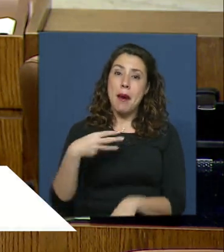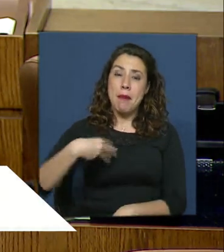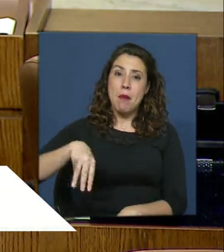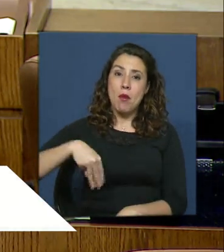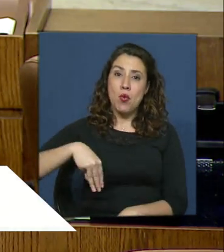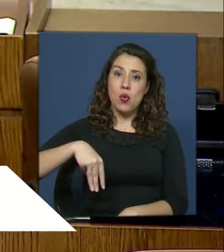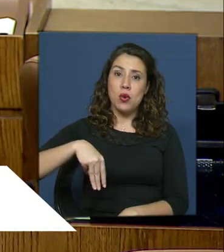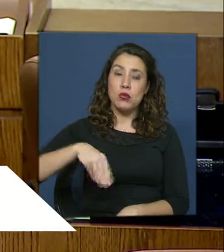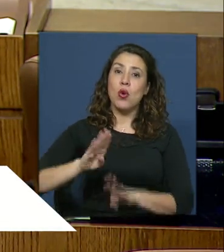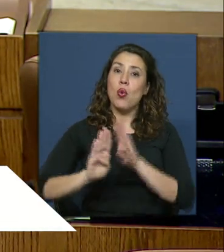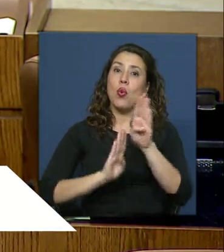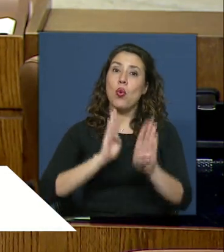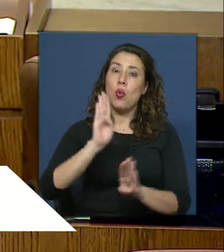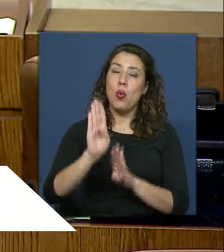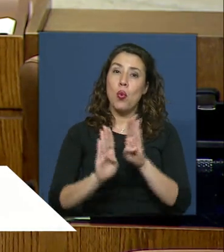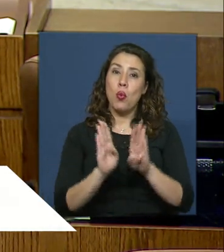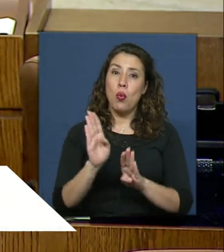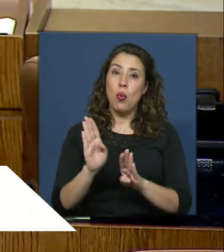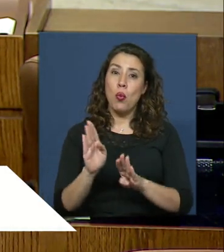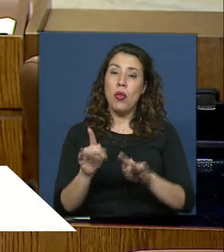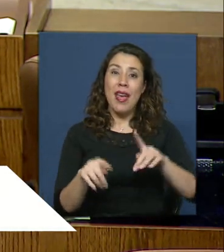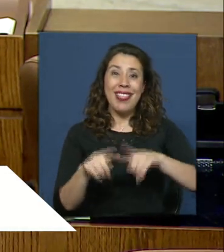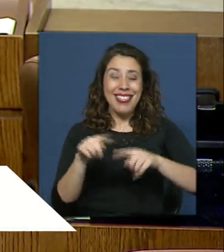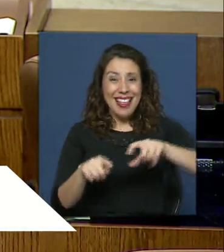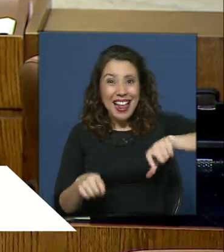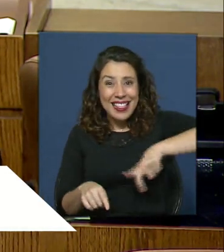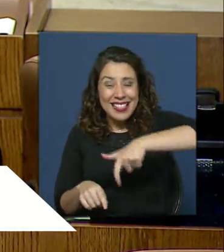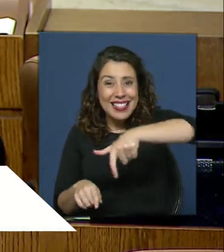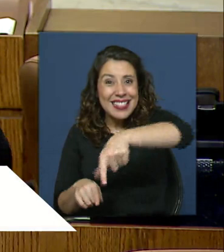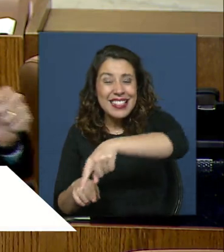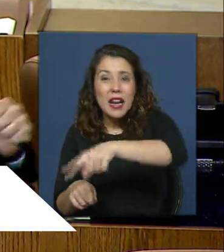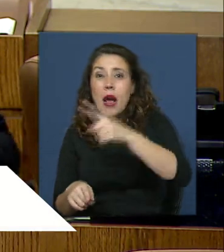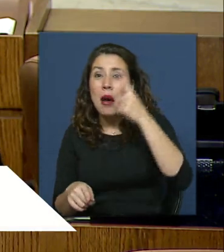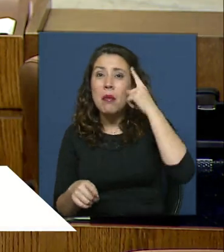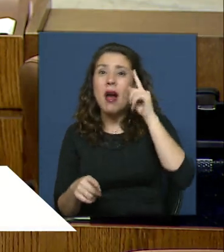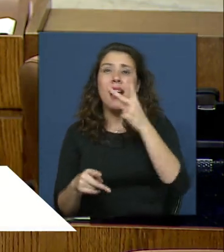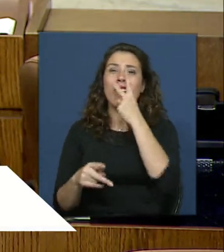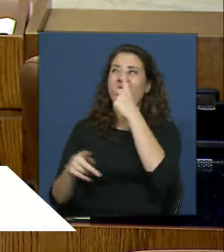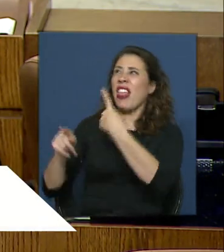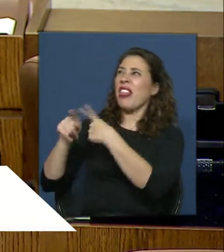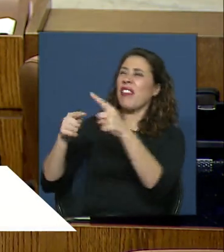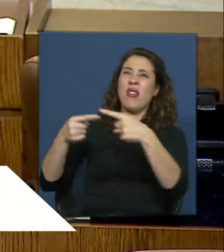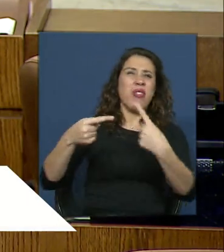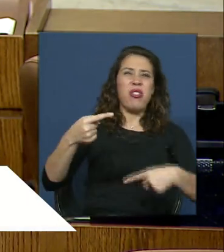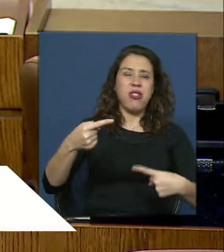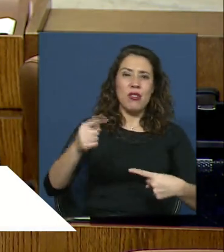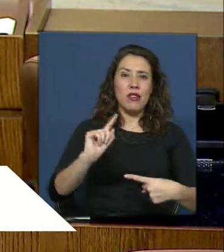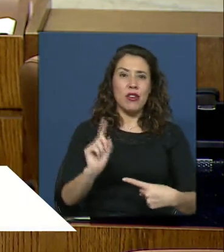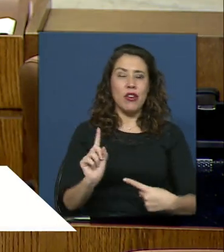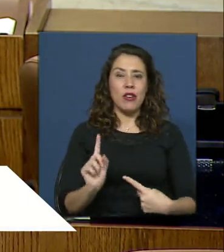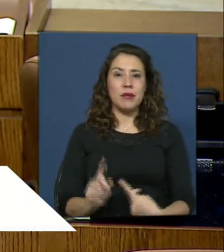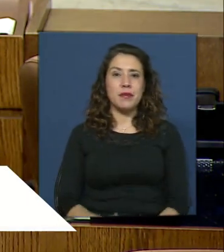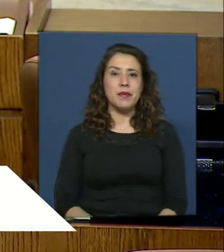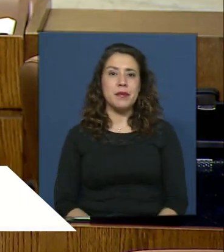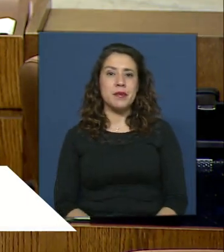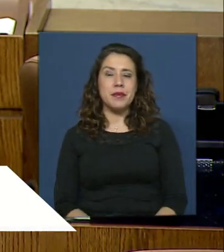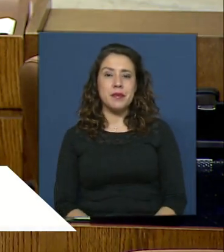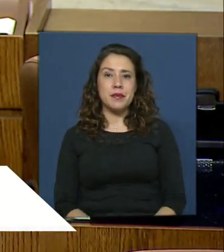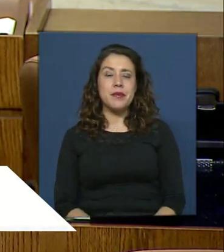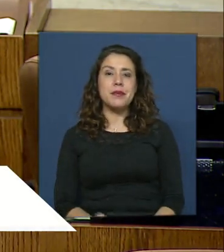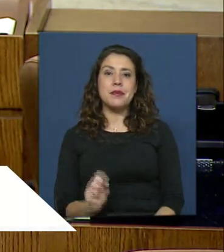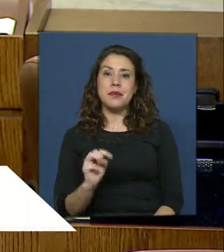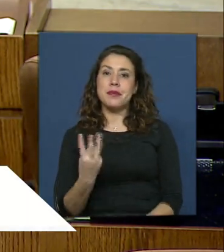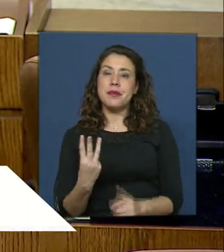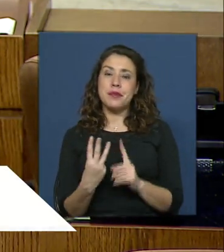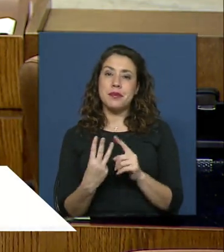municipal cuide ese terreno, esa franja, para que no desentone con respecto al Parque Centenario. En tercera